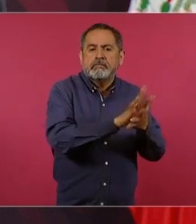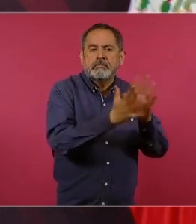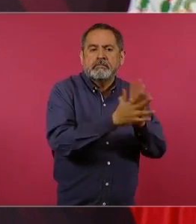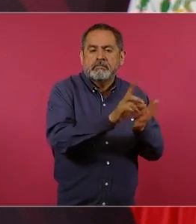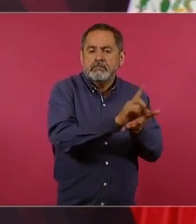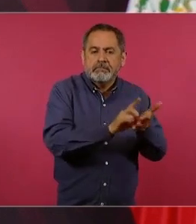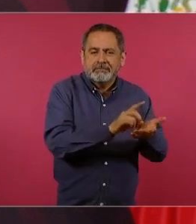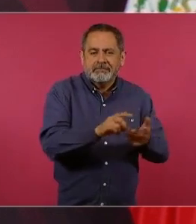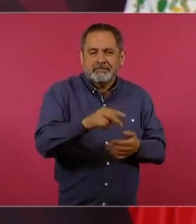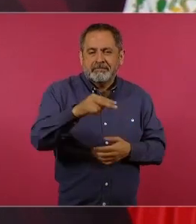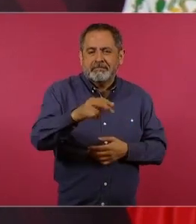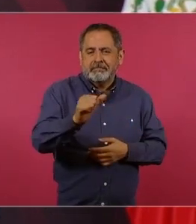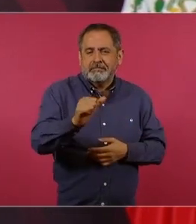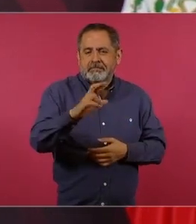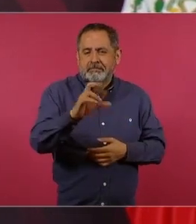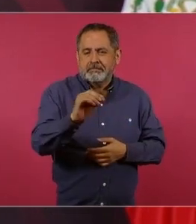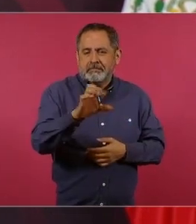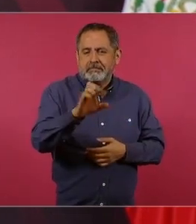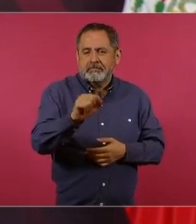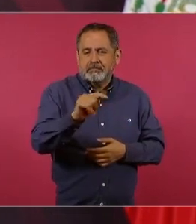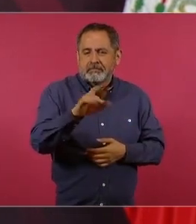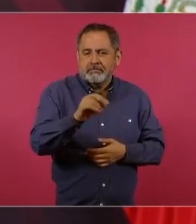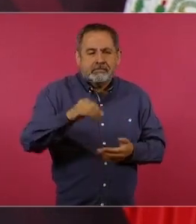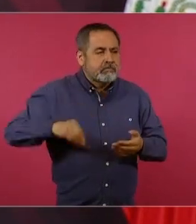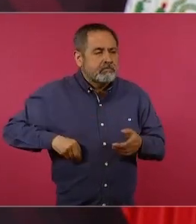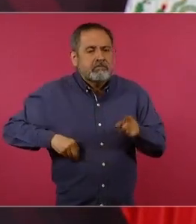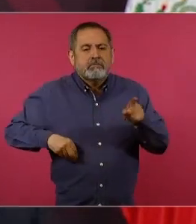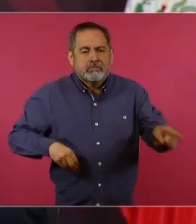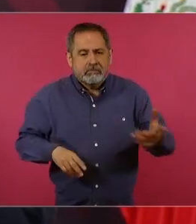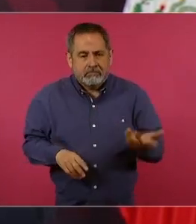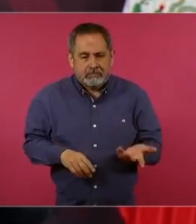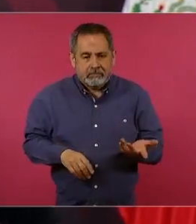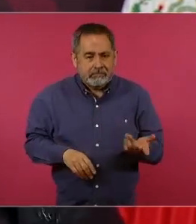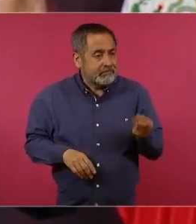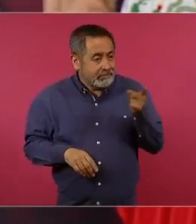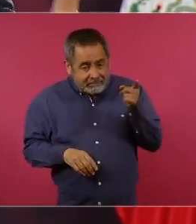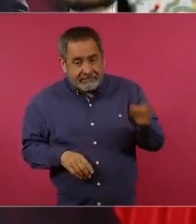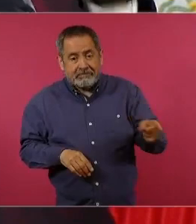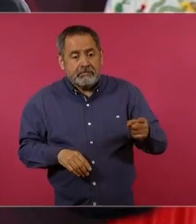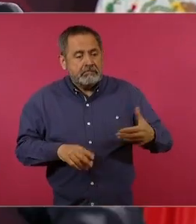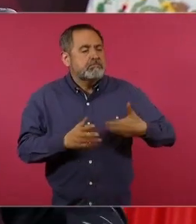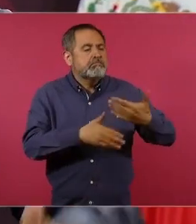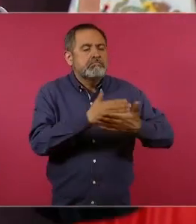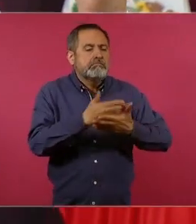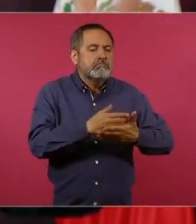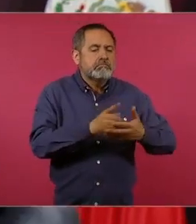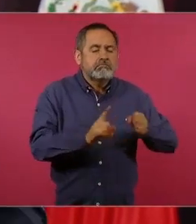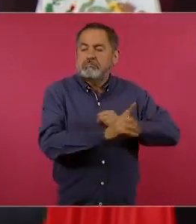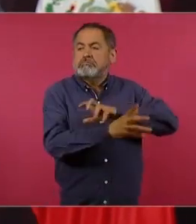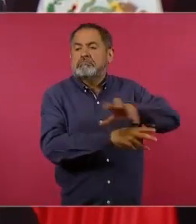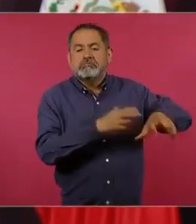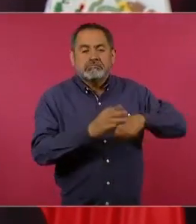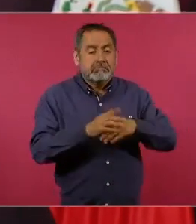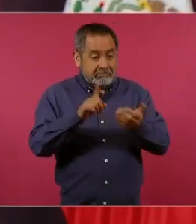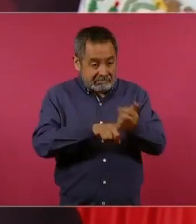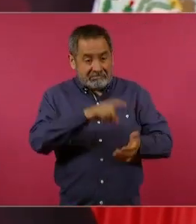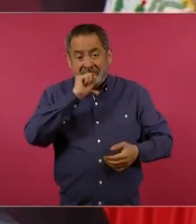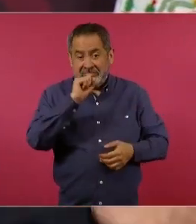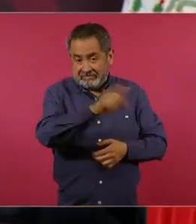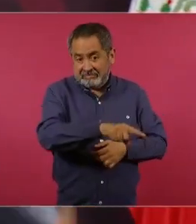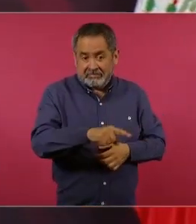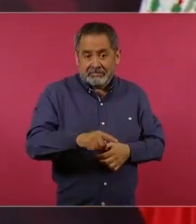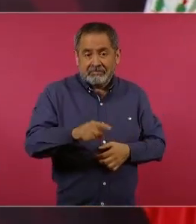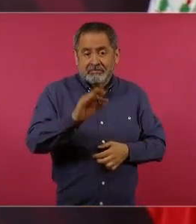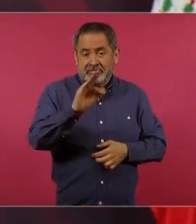Eso también se olvida. Es el que lleva a que el brazo derecho